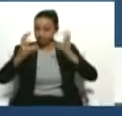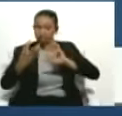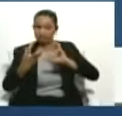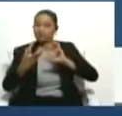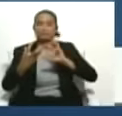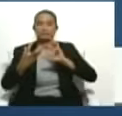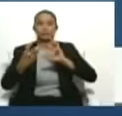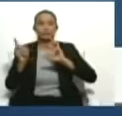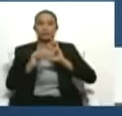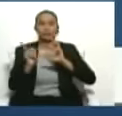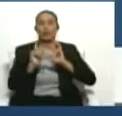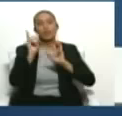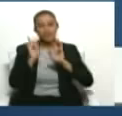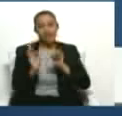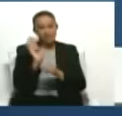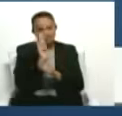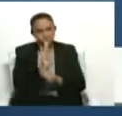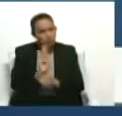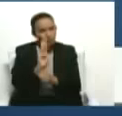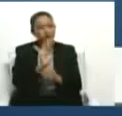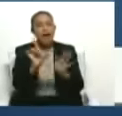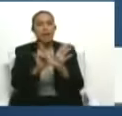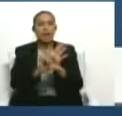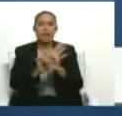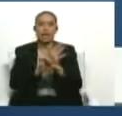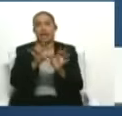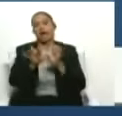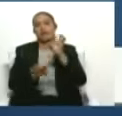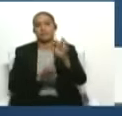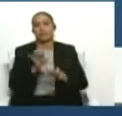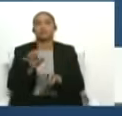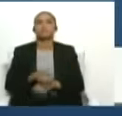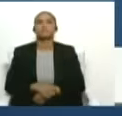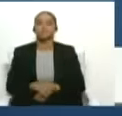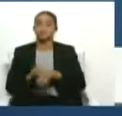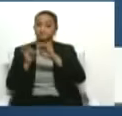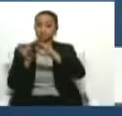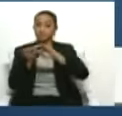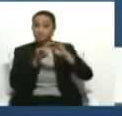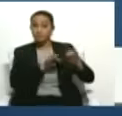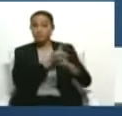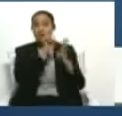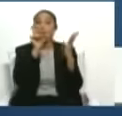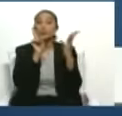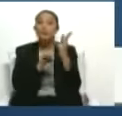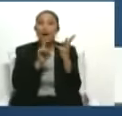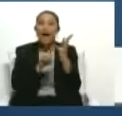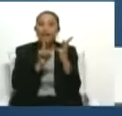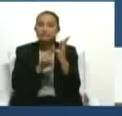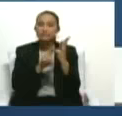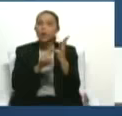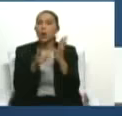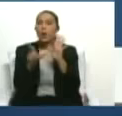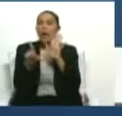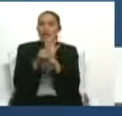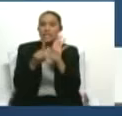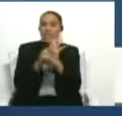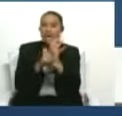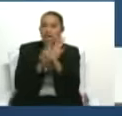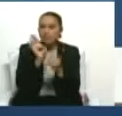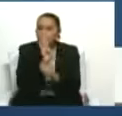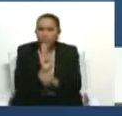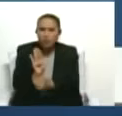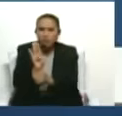de, voy a mencionar brevemente otros programas como el de protección a los niños, con una